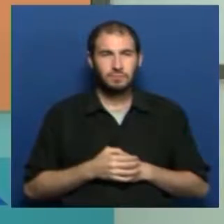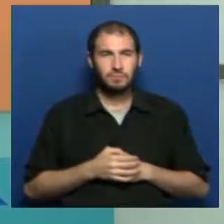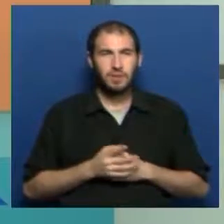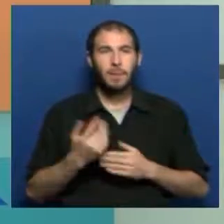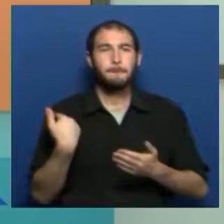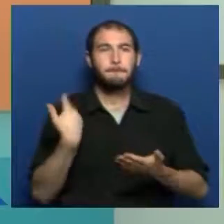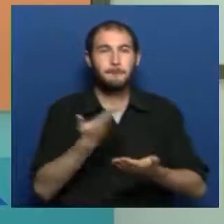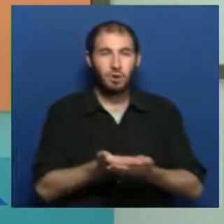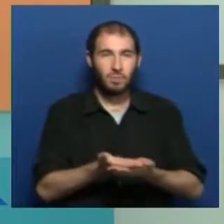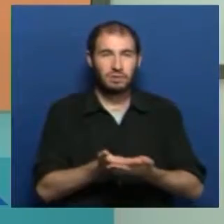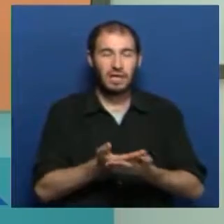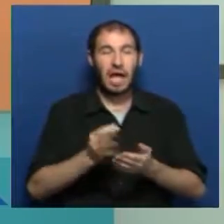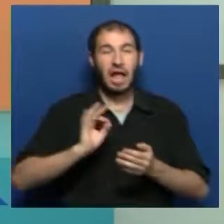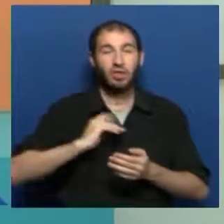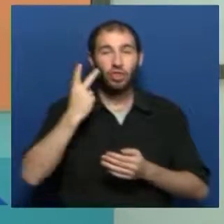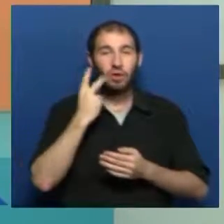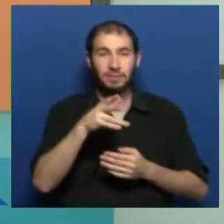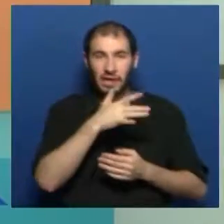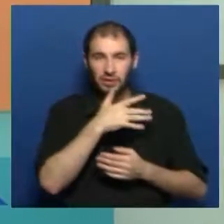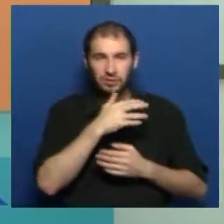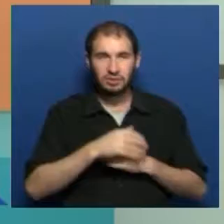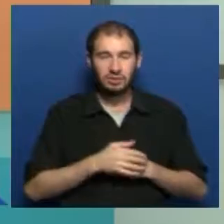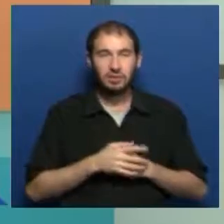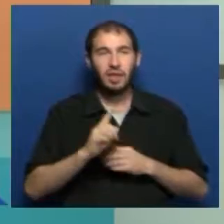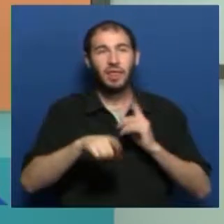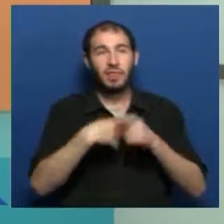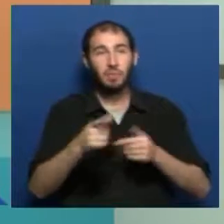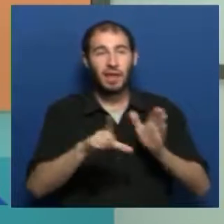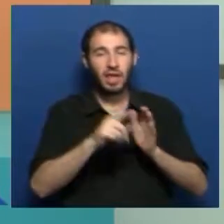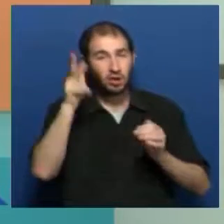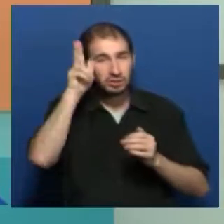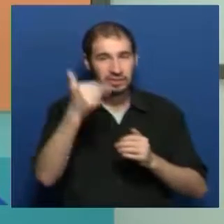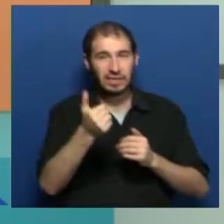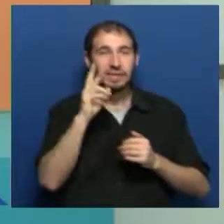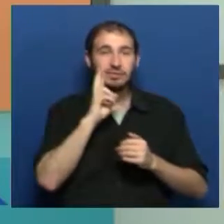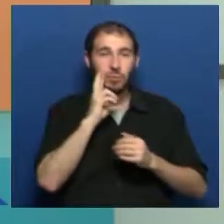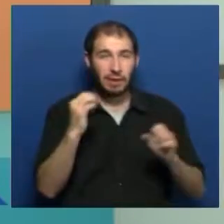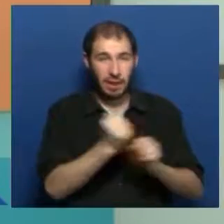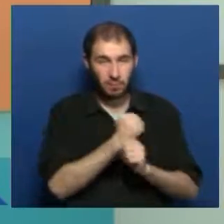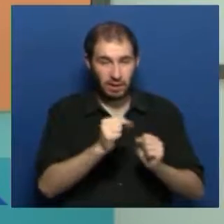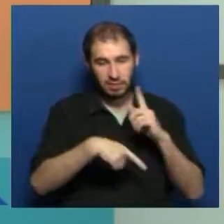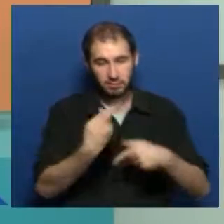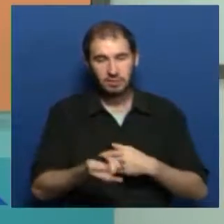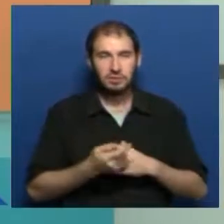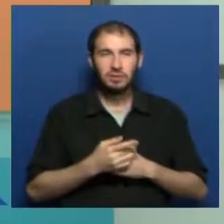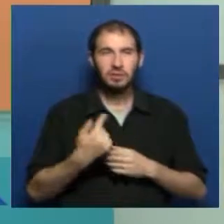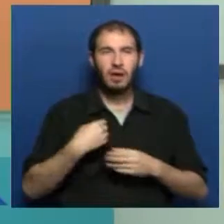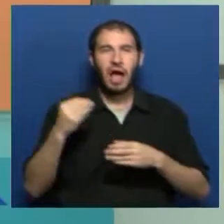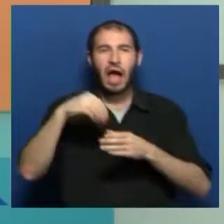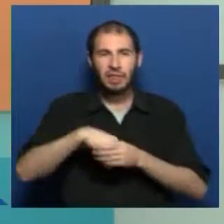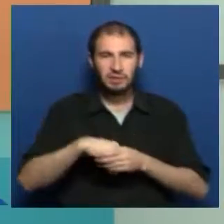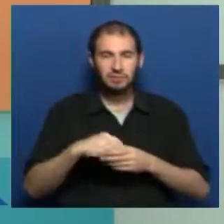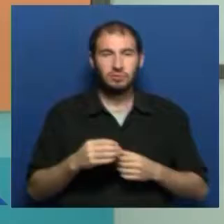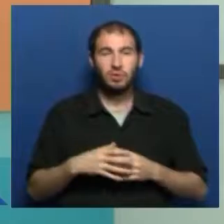la propuesta data del año 2014. Después que se sancionó la ley 8619, yo integro la